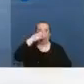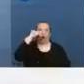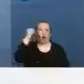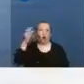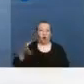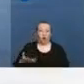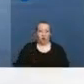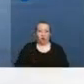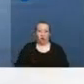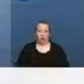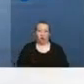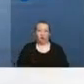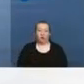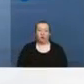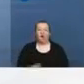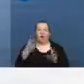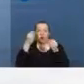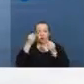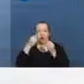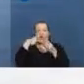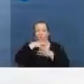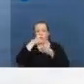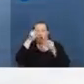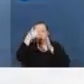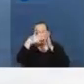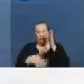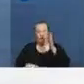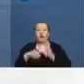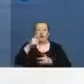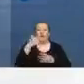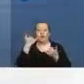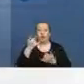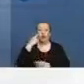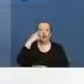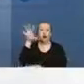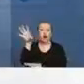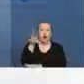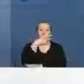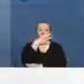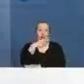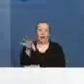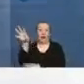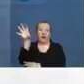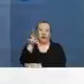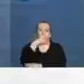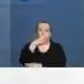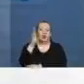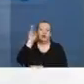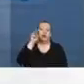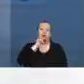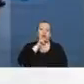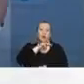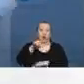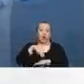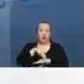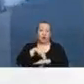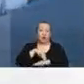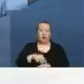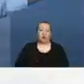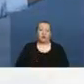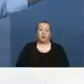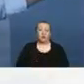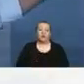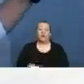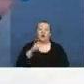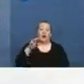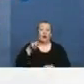salido muchas no pero vamos a rápido los radares resulta entonces ahora la narrativa también que o sea que la base de